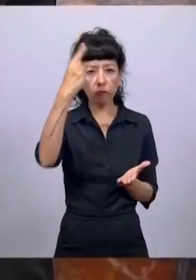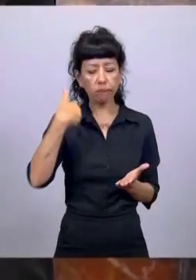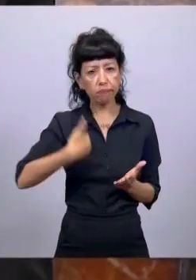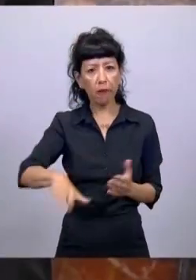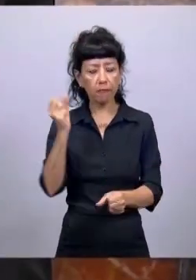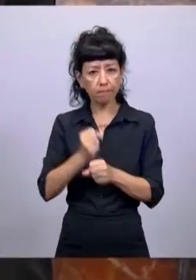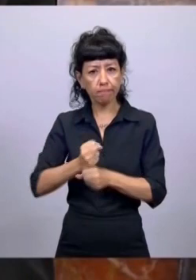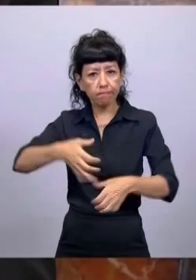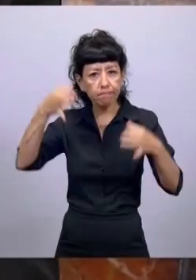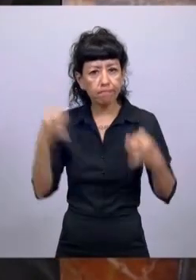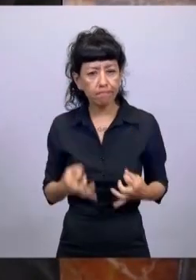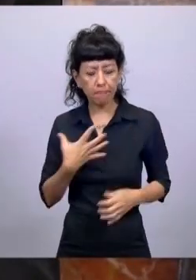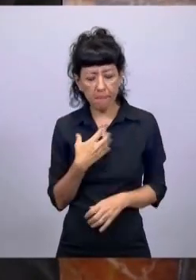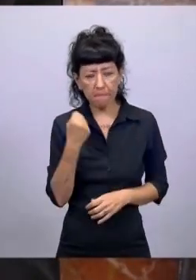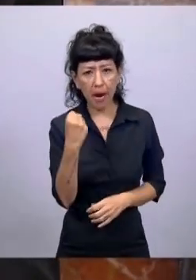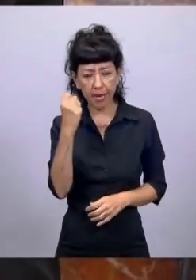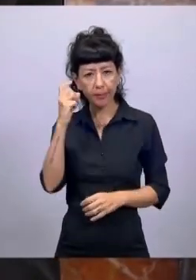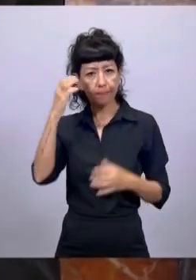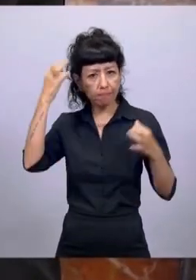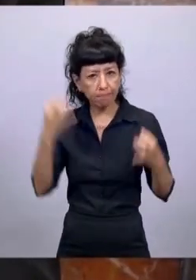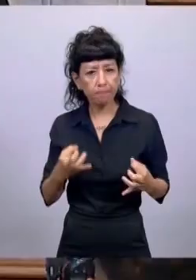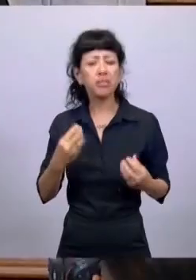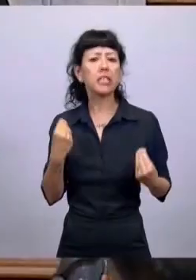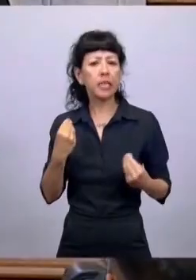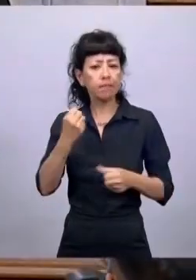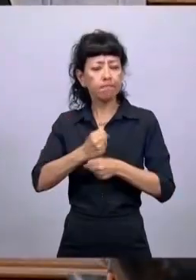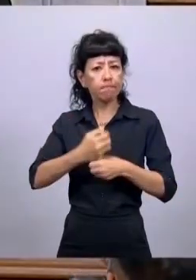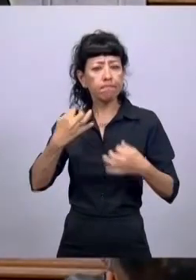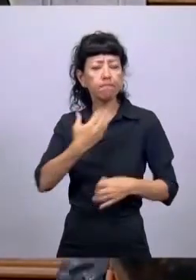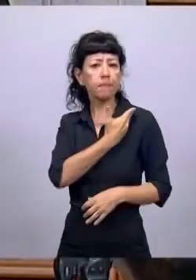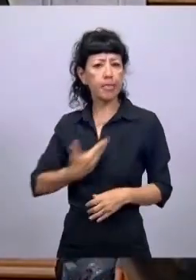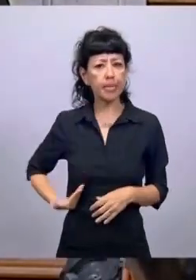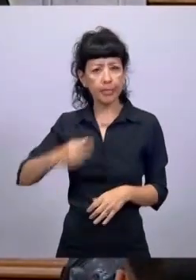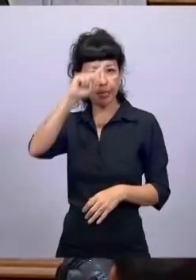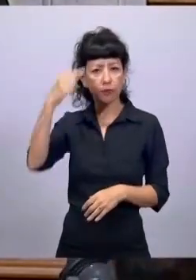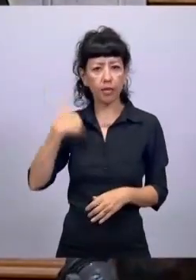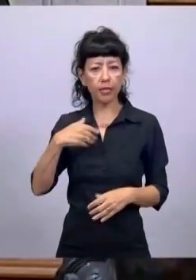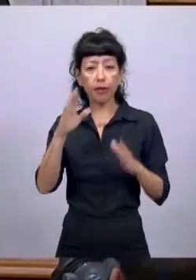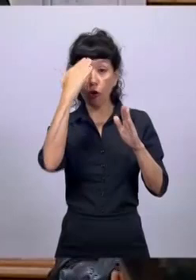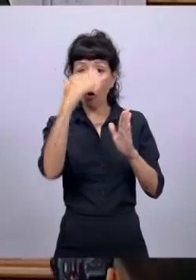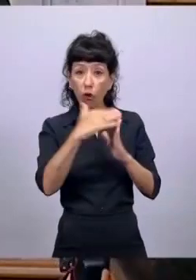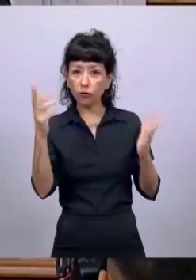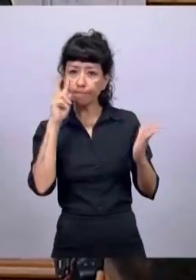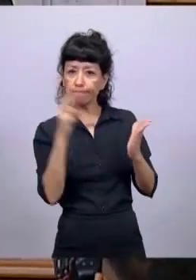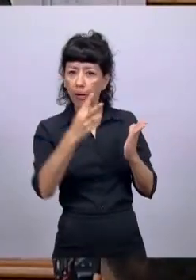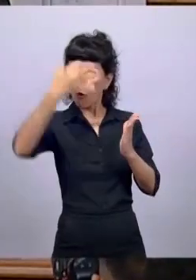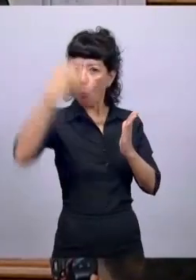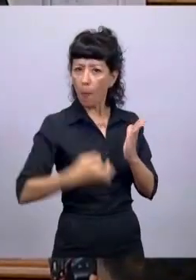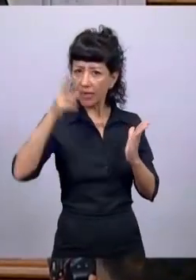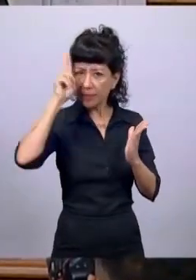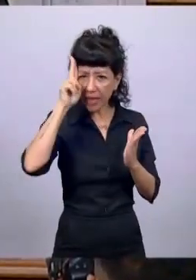con lealtad y patriotismo el cargo de presidente de la Nación Argentina y observar y hacer observar fielmente